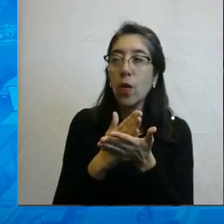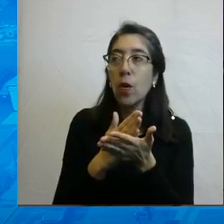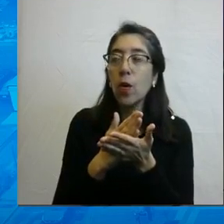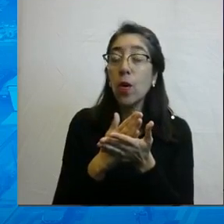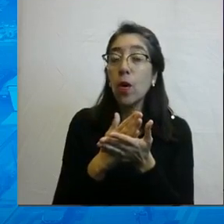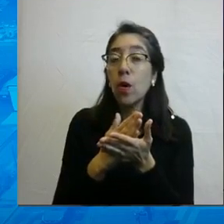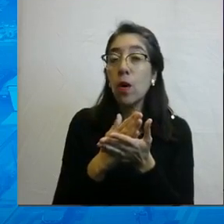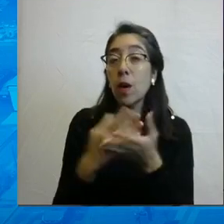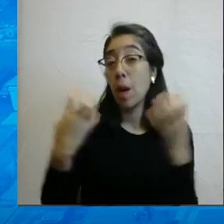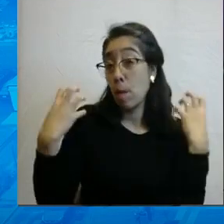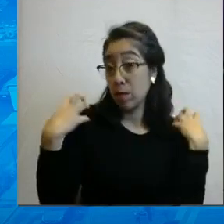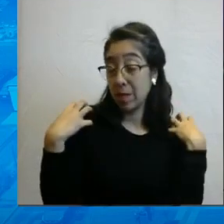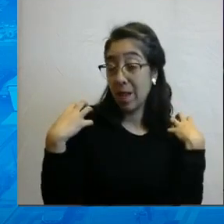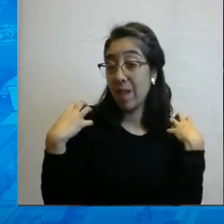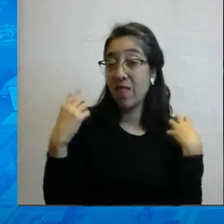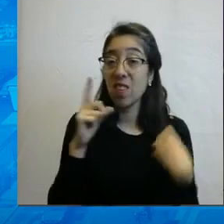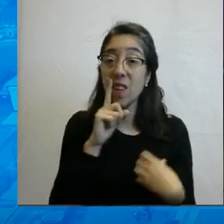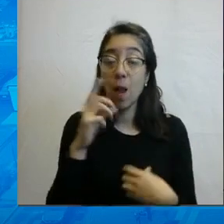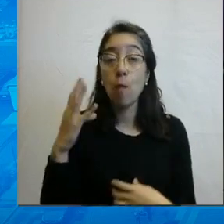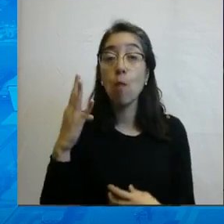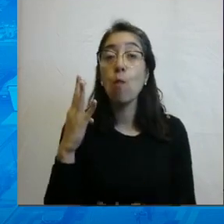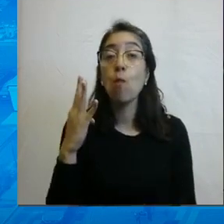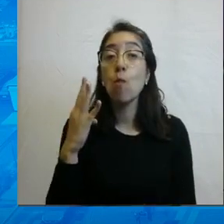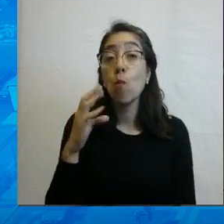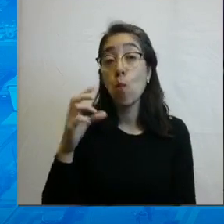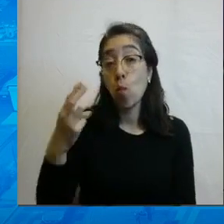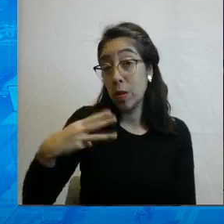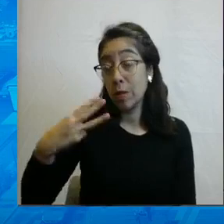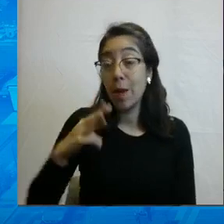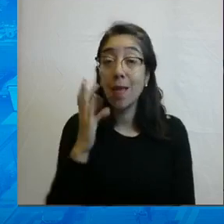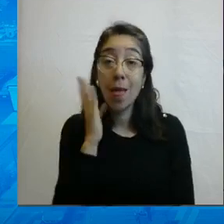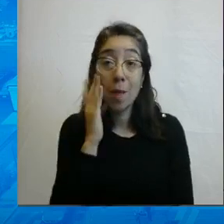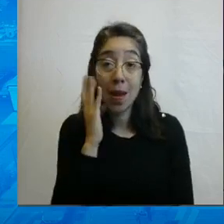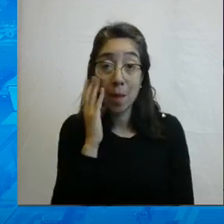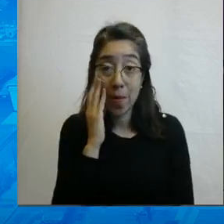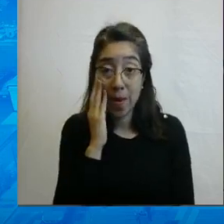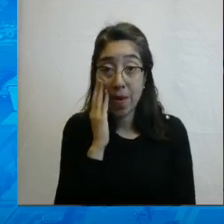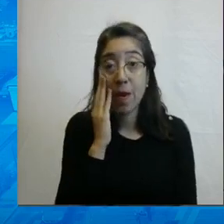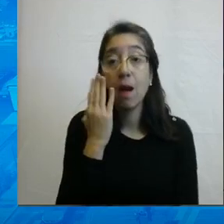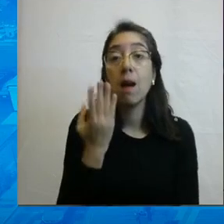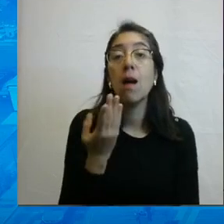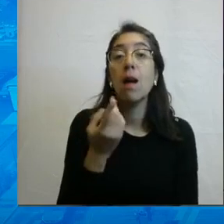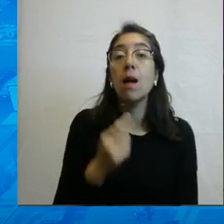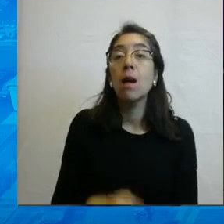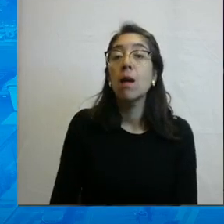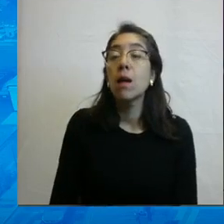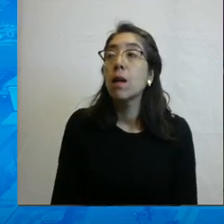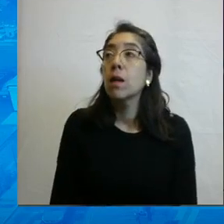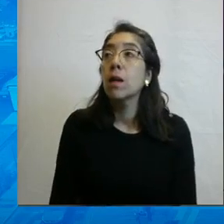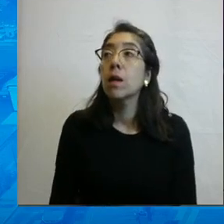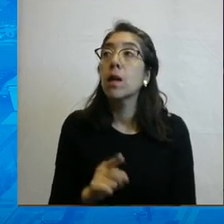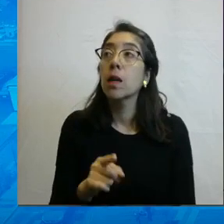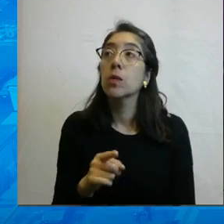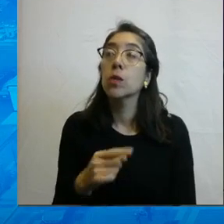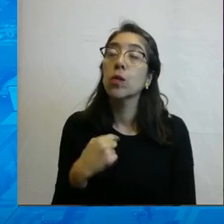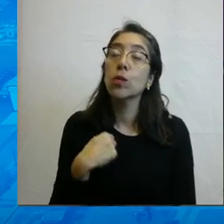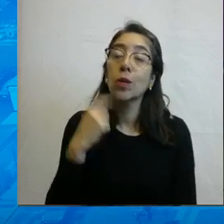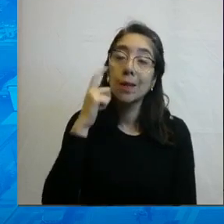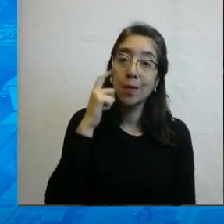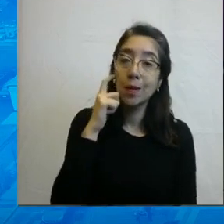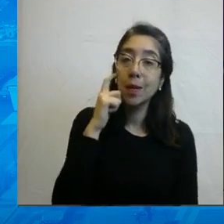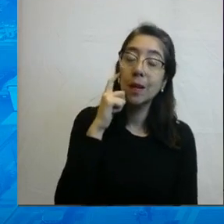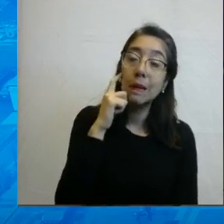veamos. Propongo que se pudiese hacer una comisión, en este caso de salud, si lo estima el presidente de la comisión, para